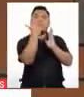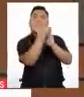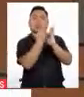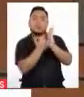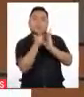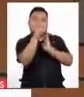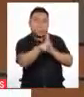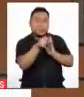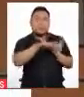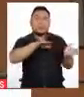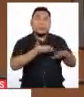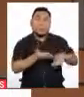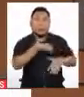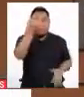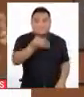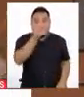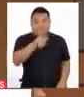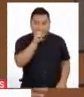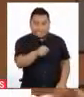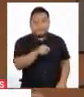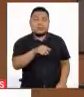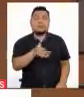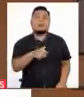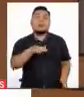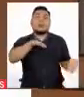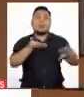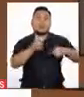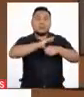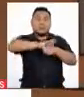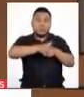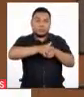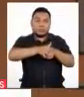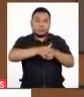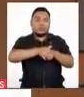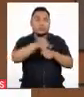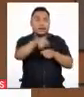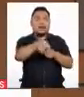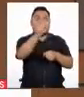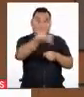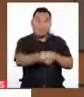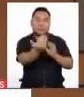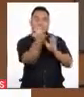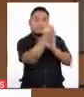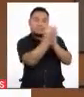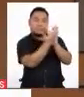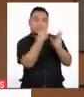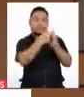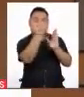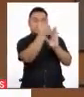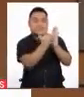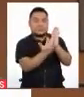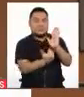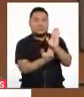los que están verificados que han fallecido por COVID, son los que llevamos el registro. Pero, como sabemos,